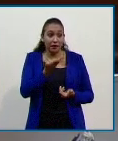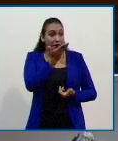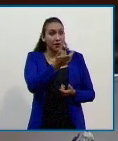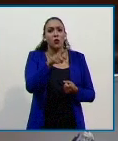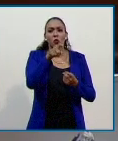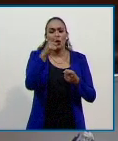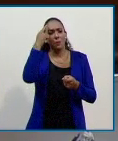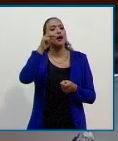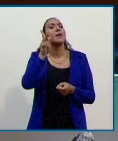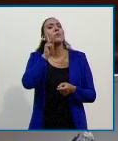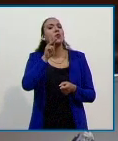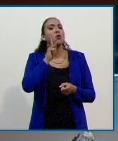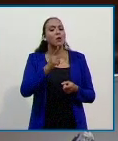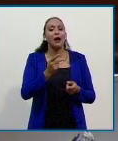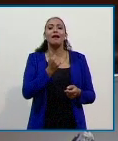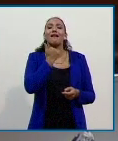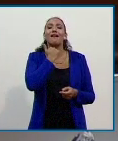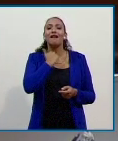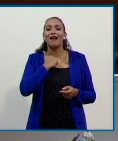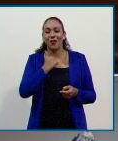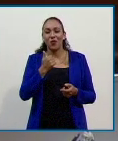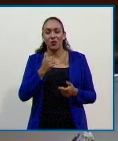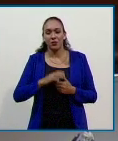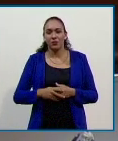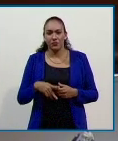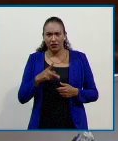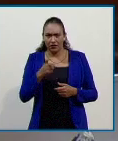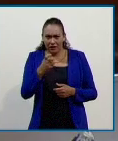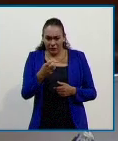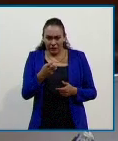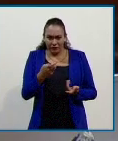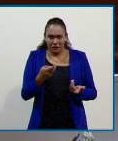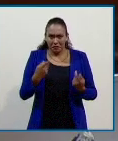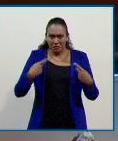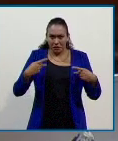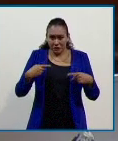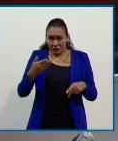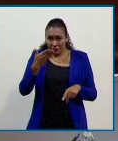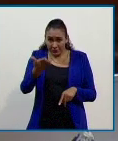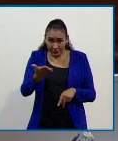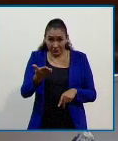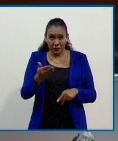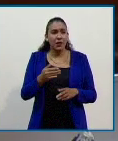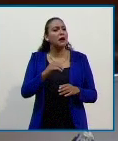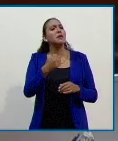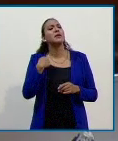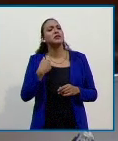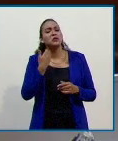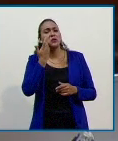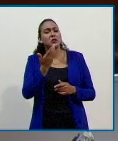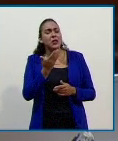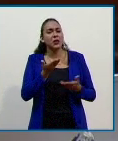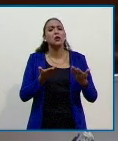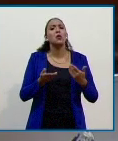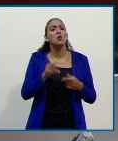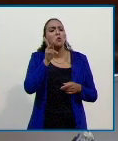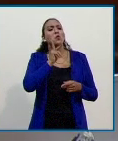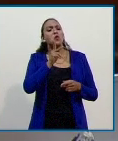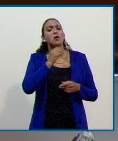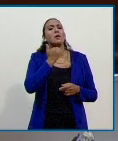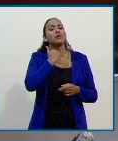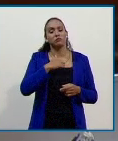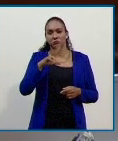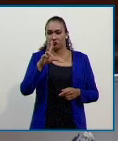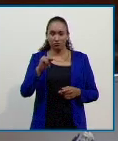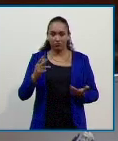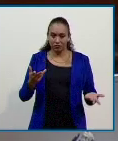Sin embargo, tales pruebas no suelen ser servicios solicitados por los justiciables espontáneamente y por interés